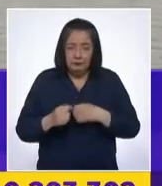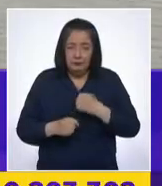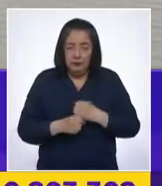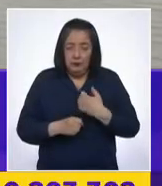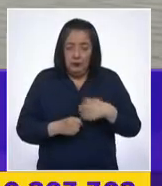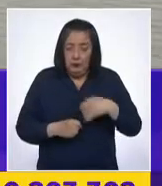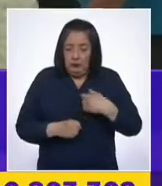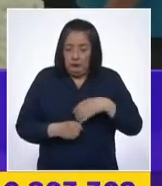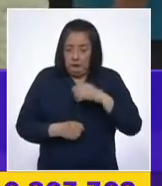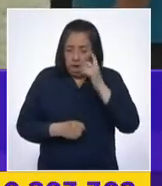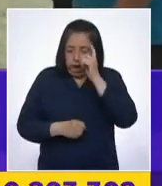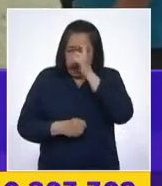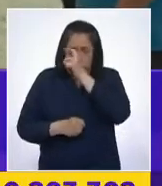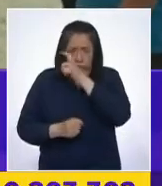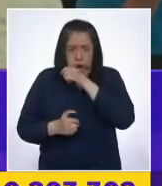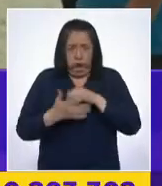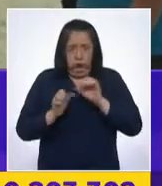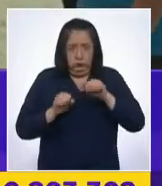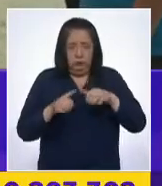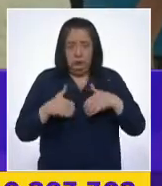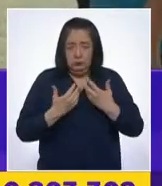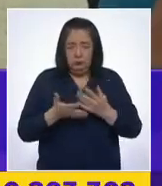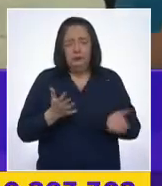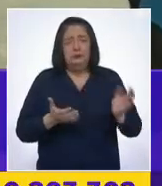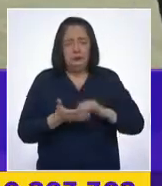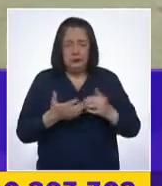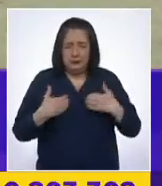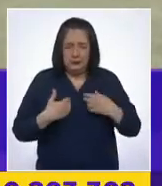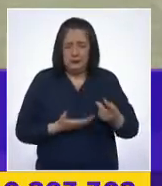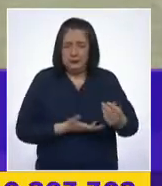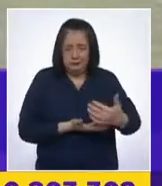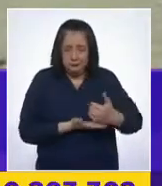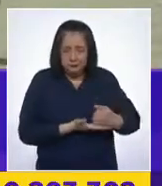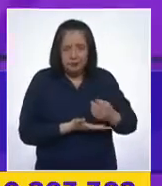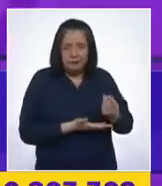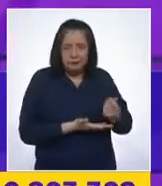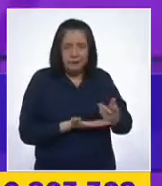sido muy, muy complicado poder generarse ingresos. Gracias, Julián. Vamos